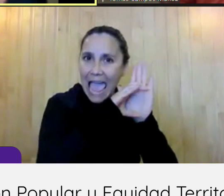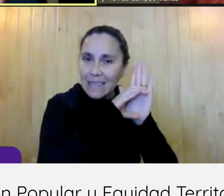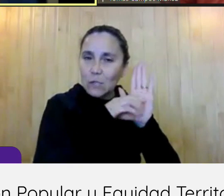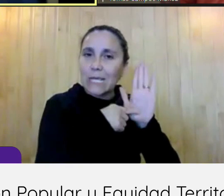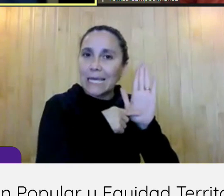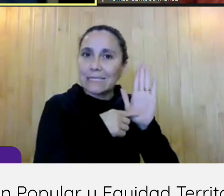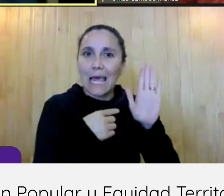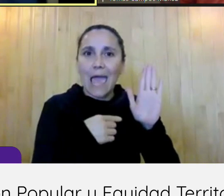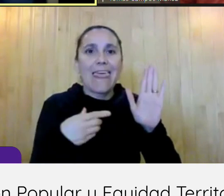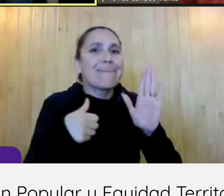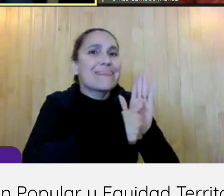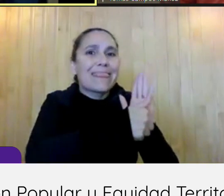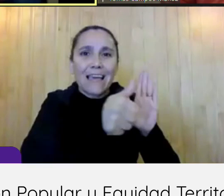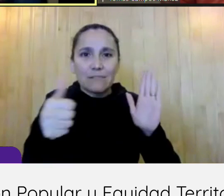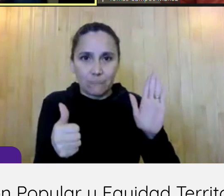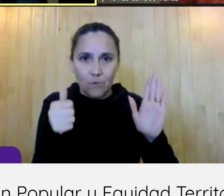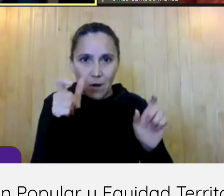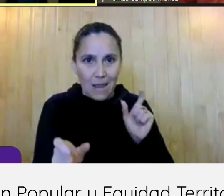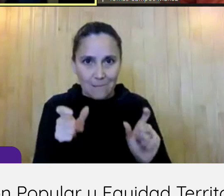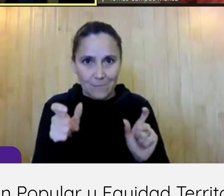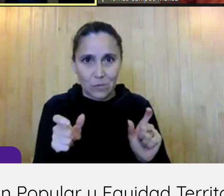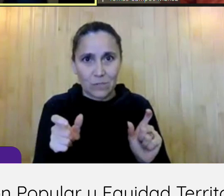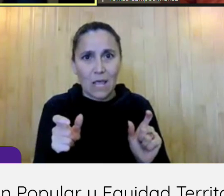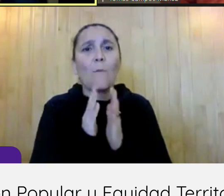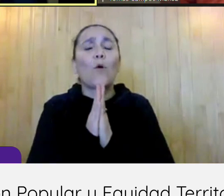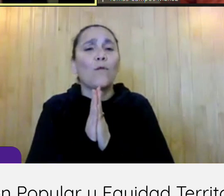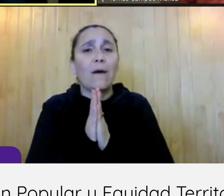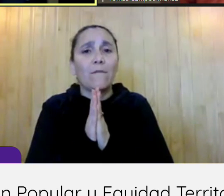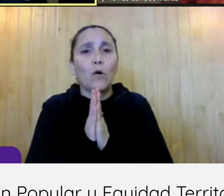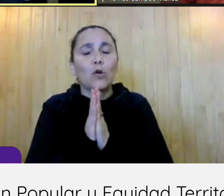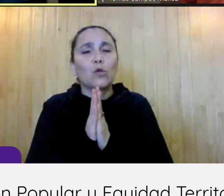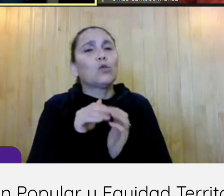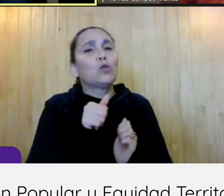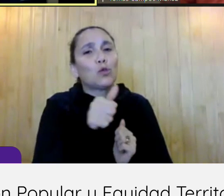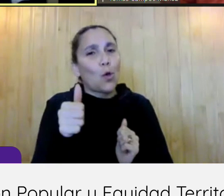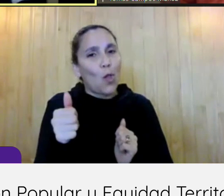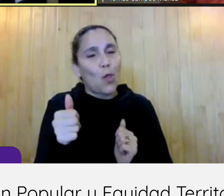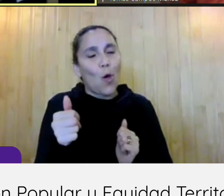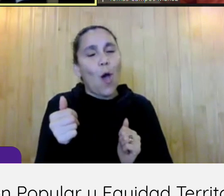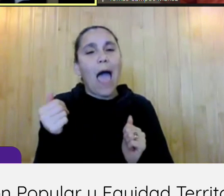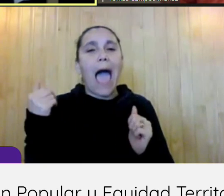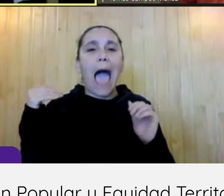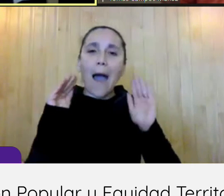sino que hicieron nada sobre nosotros, sin nosotros. Así que gracias.